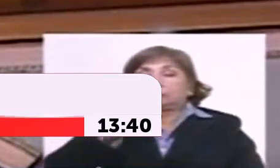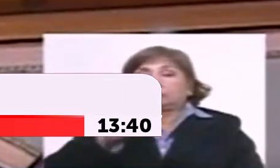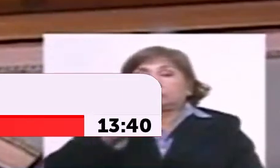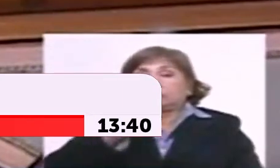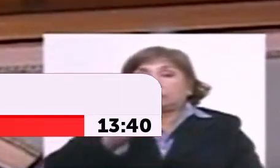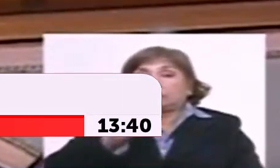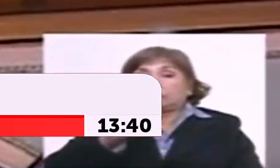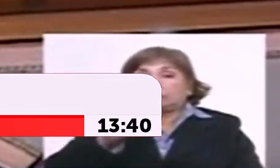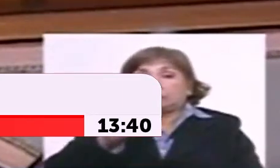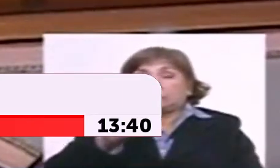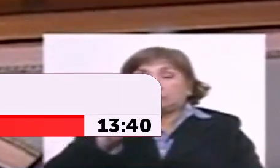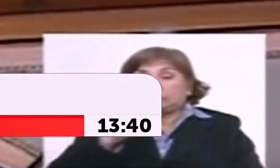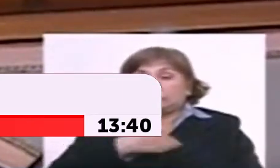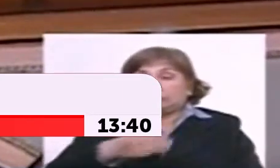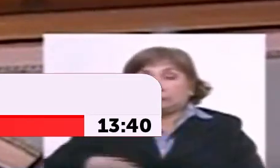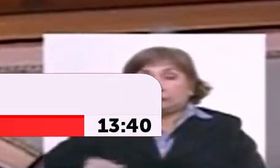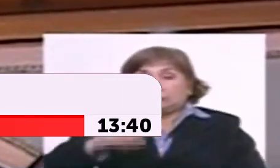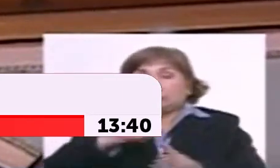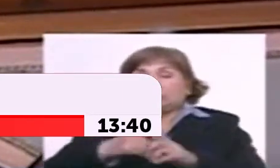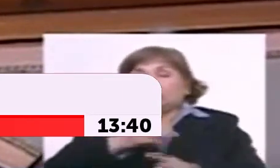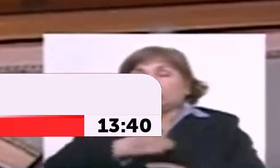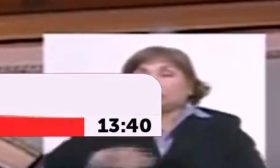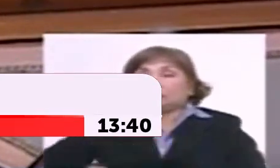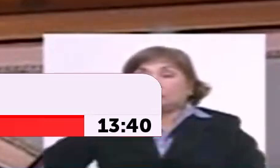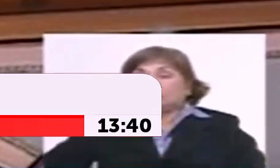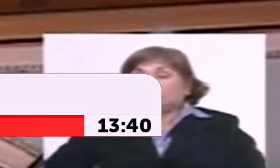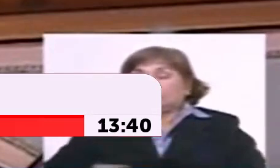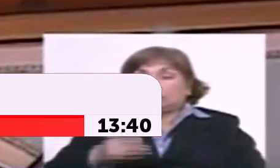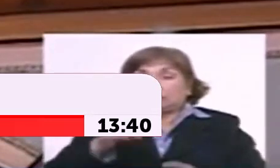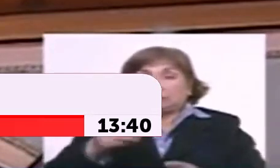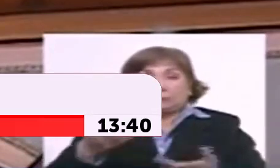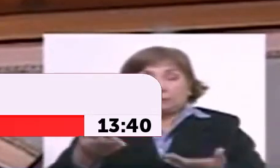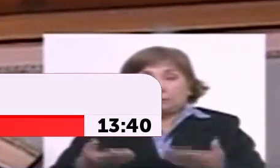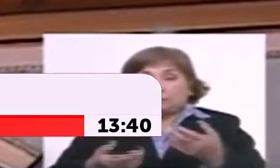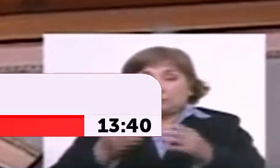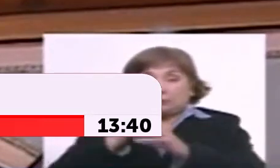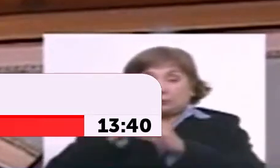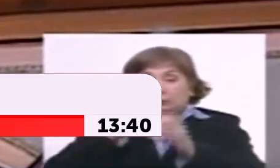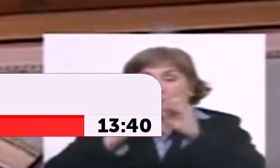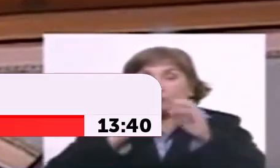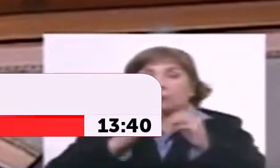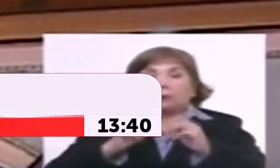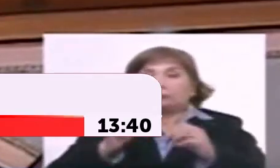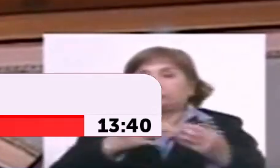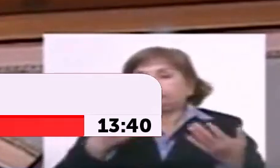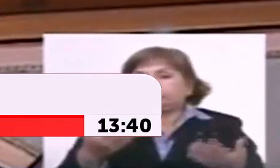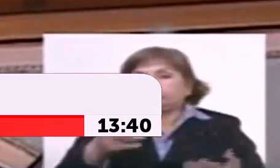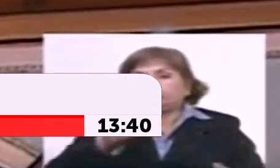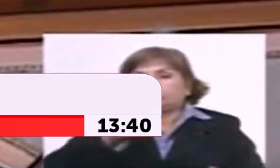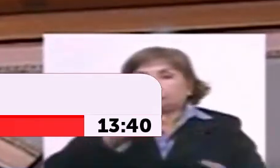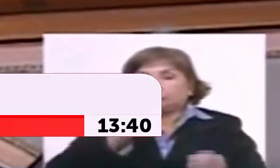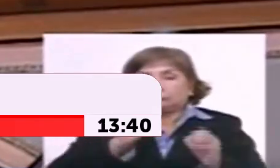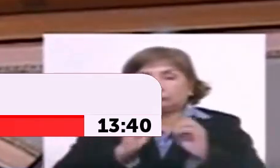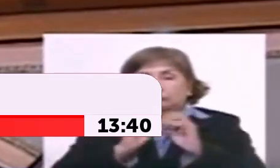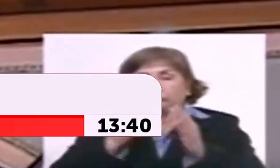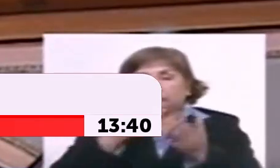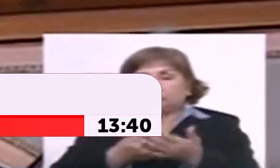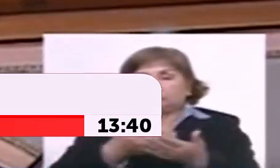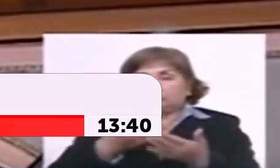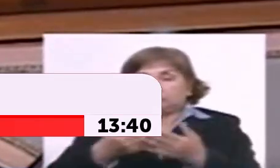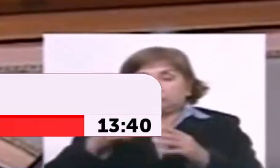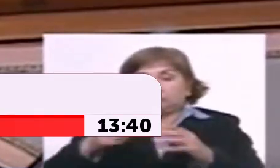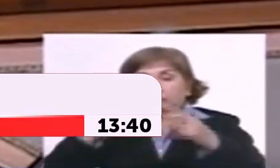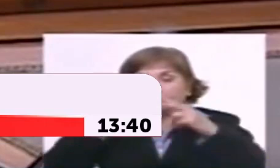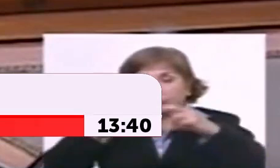escapa de las manos el ministro a los miembros en la policía nacional porque en teoría en la policía nacional inicia el